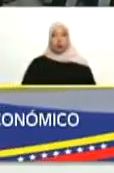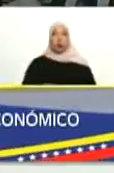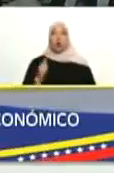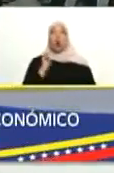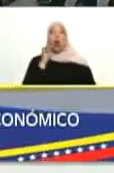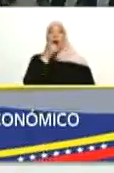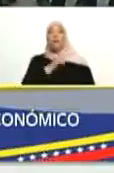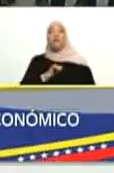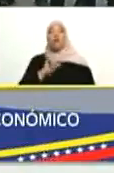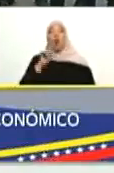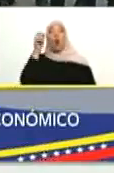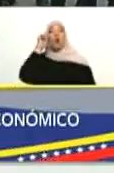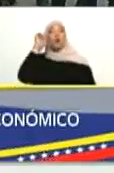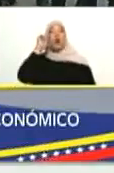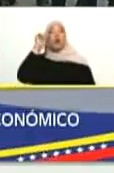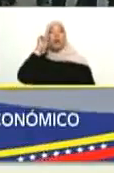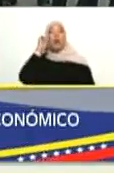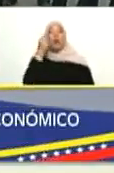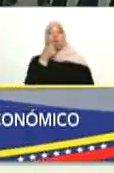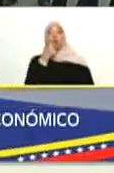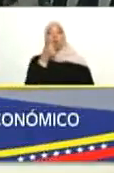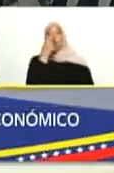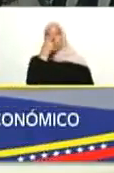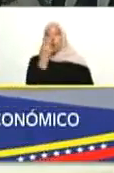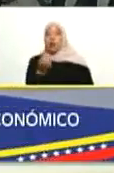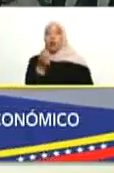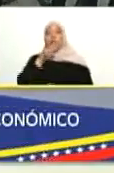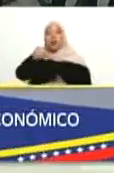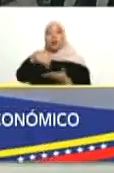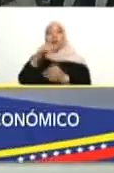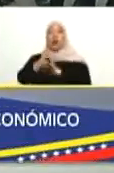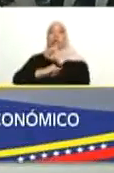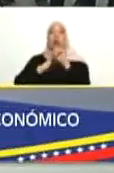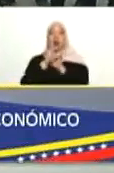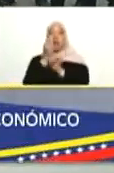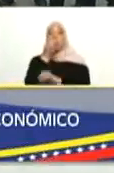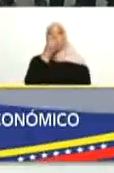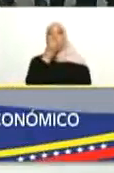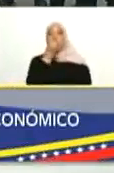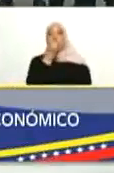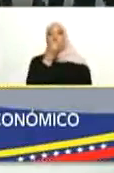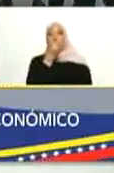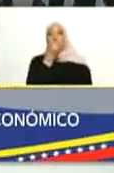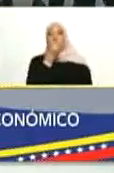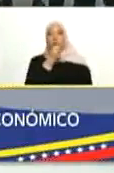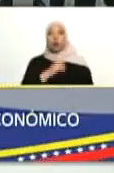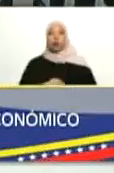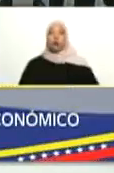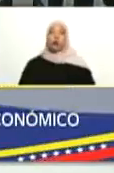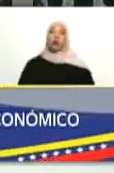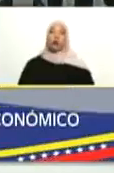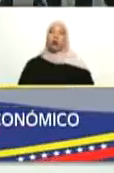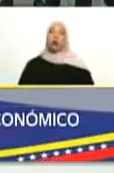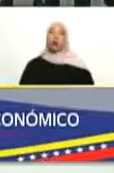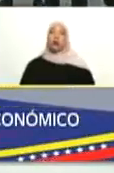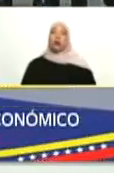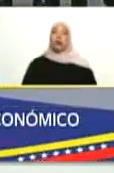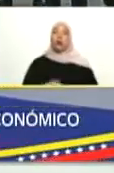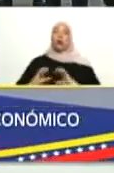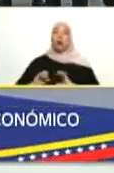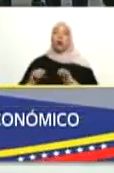sostener un turismo con visitas nacionales e internacionales. Ya de hecho, Freddy, cuando